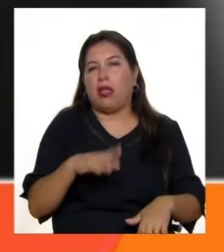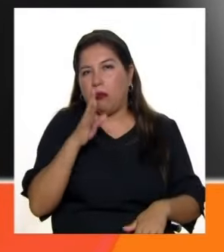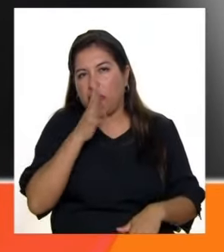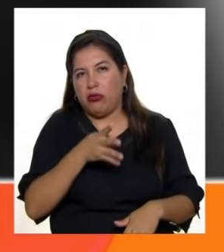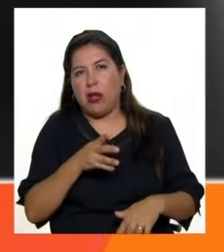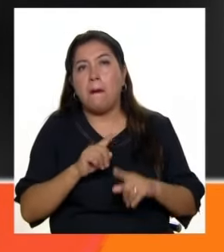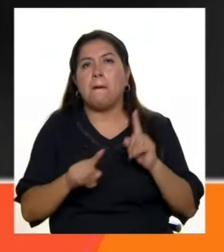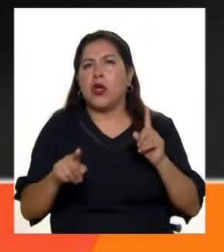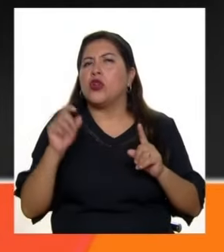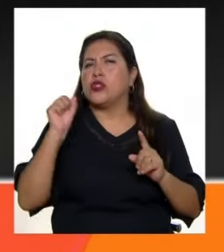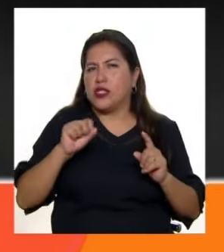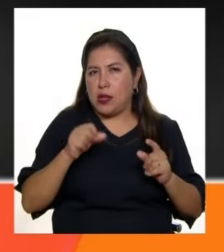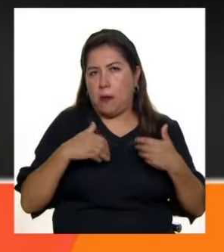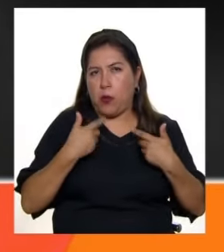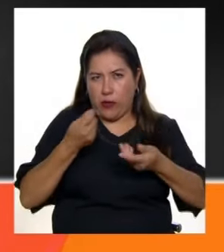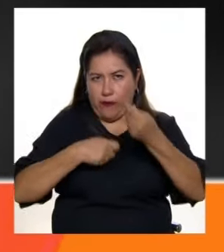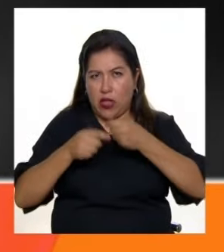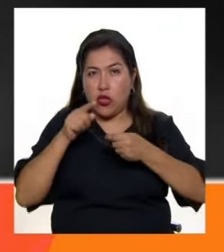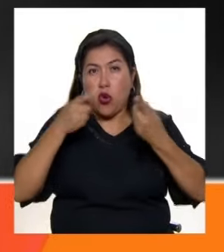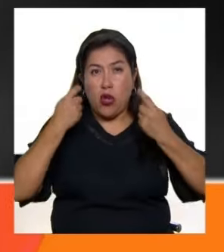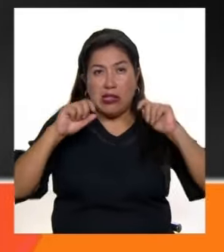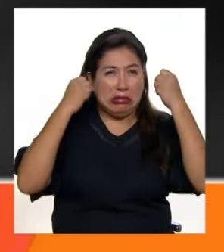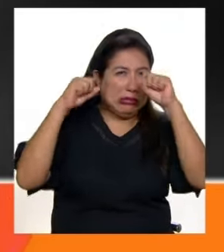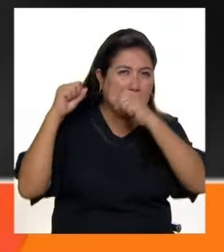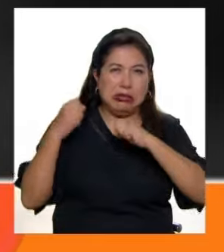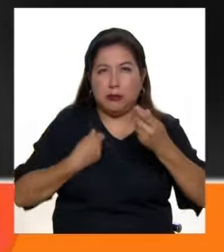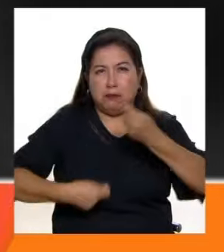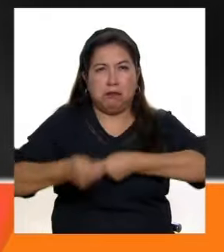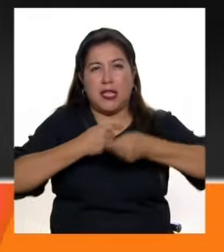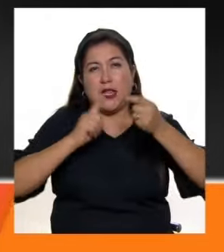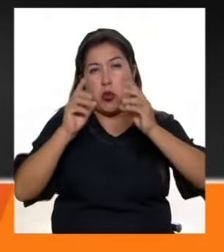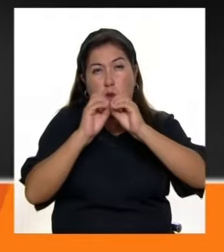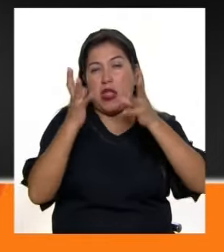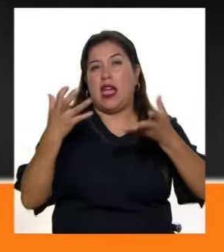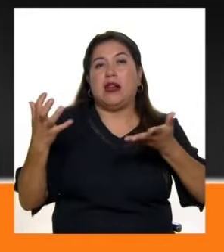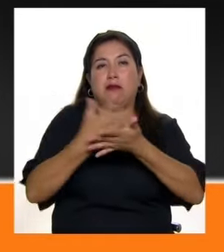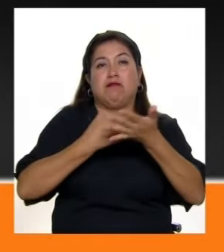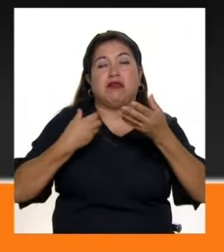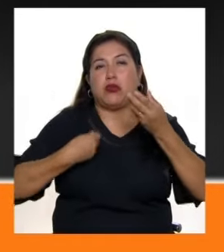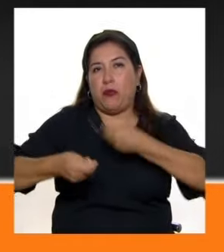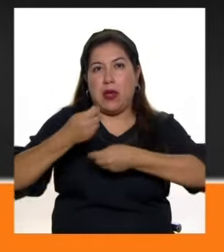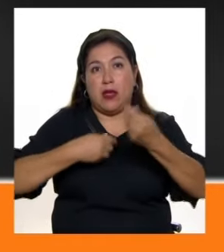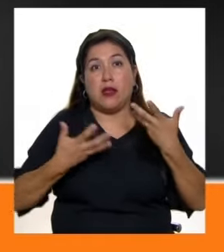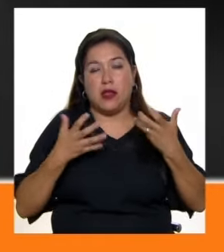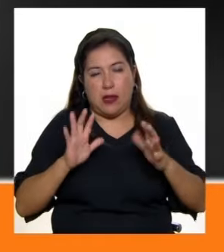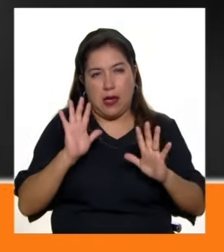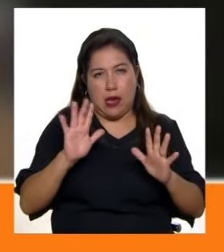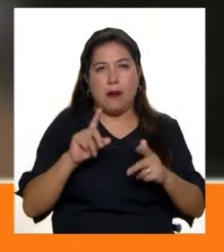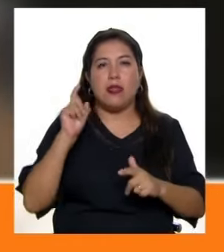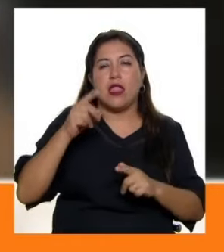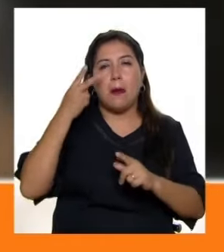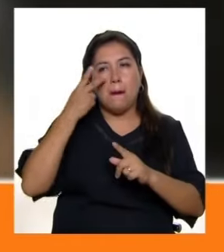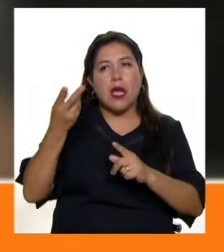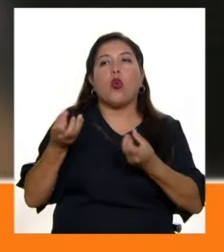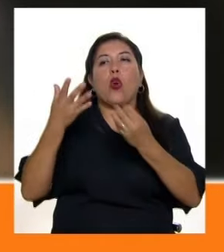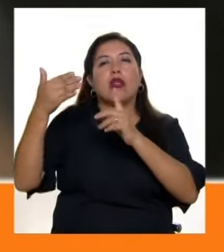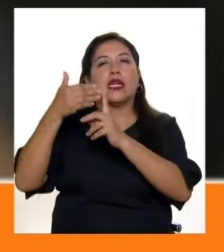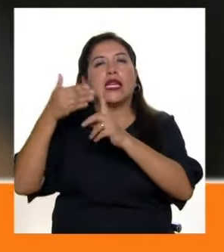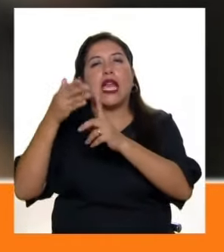ahí no solo es vender ese día, sino tratar de tener clientes recurrentes. Que puedan regresar después. Y para eso, en el tema del marketing digital, el año